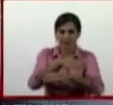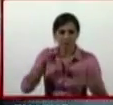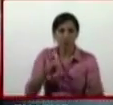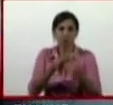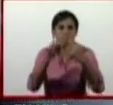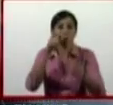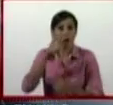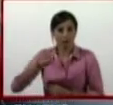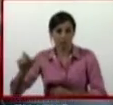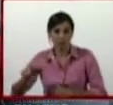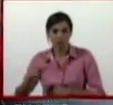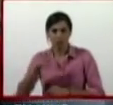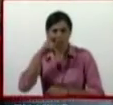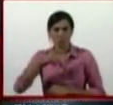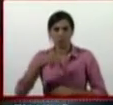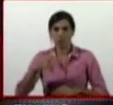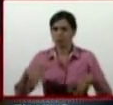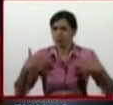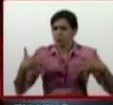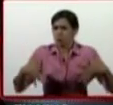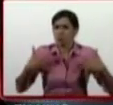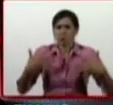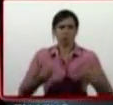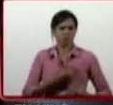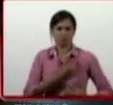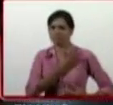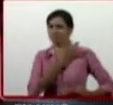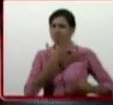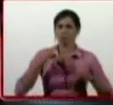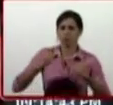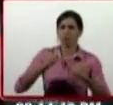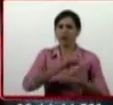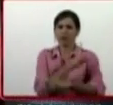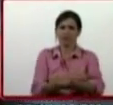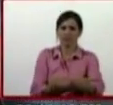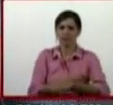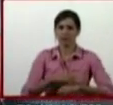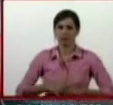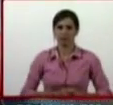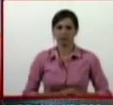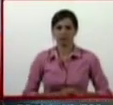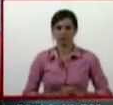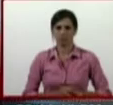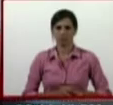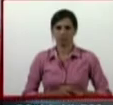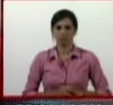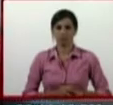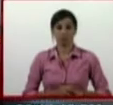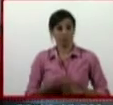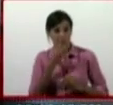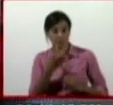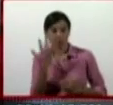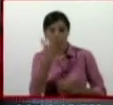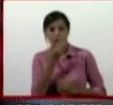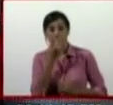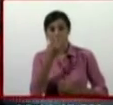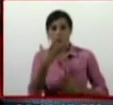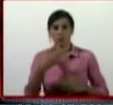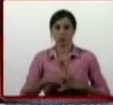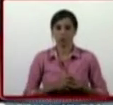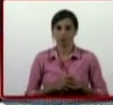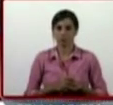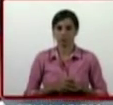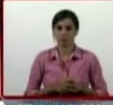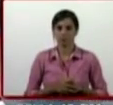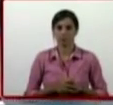pueblo, este pueblo va como agarrando nuevos bríos, nuevas fuerzas. Y bueno, qué hermosura. La estábamos